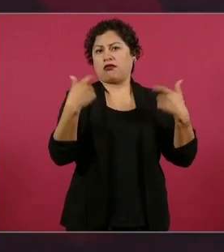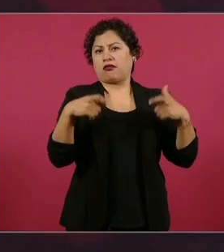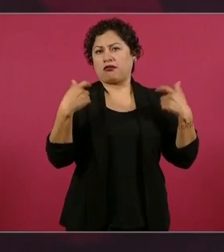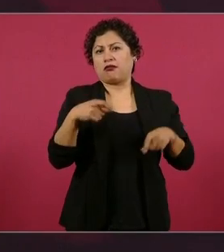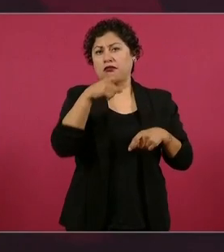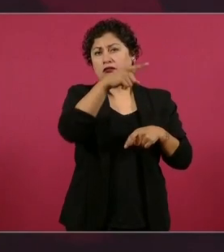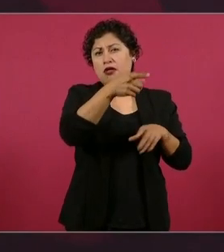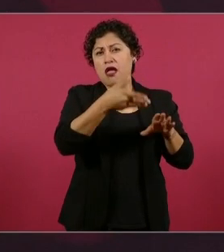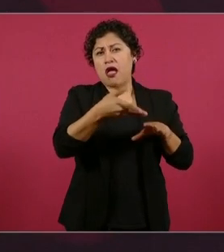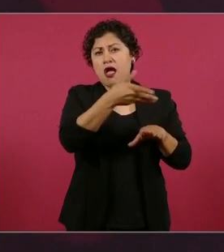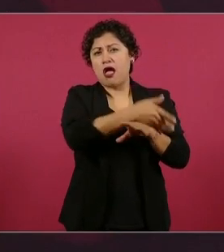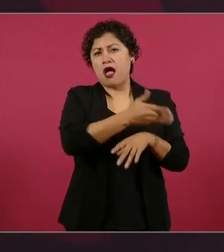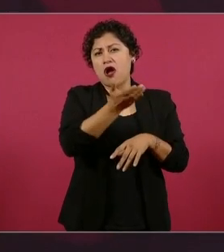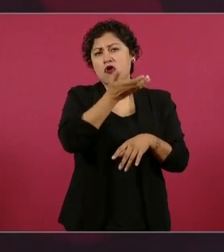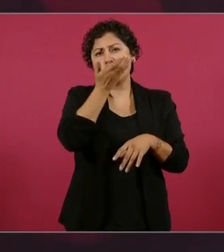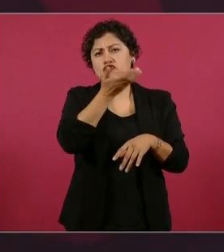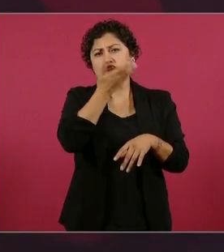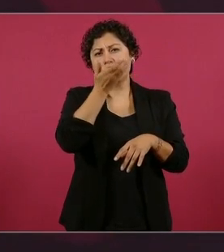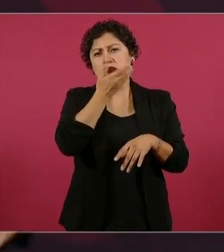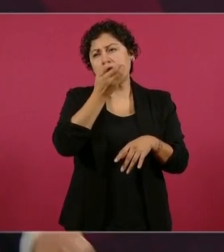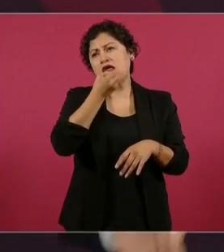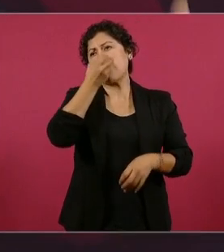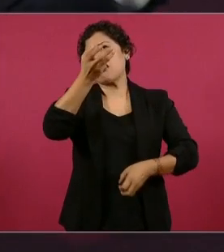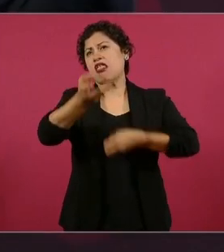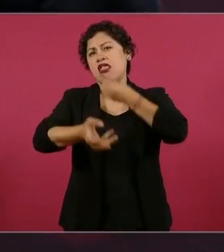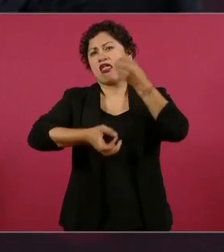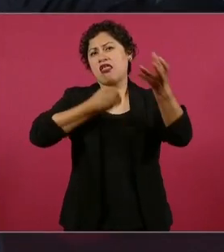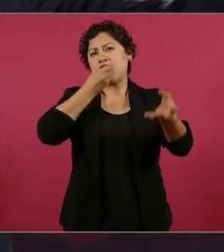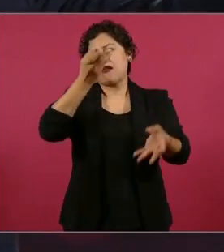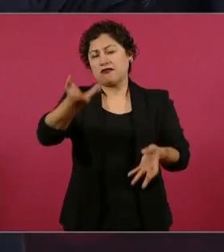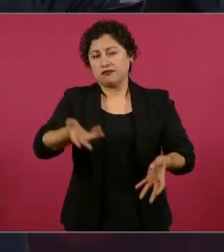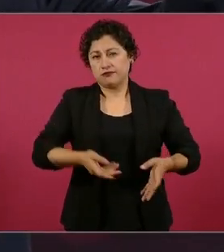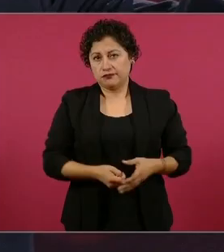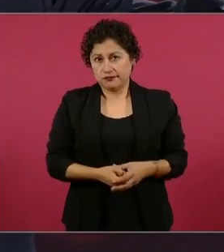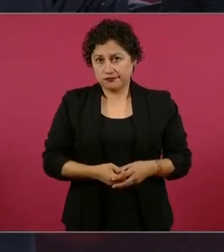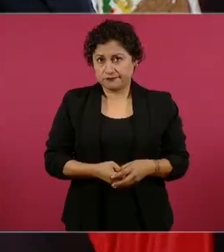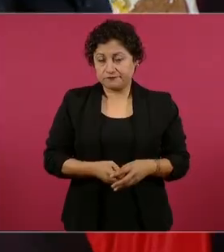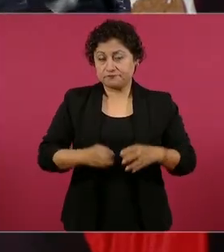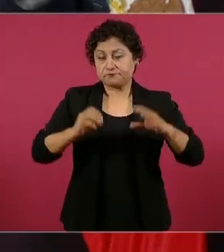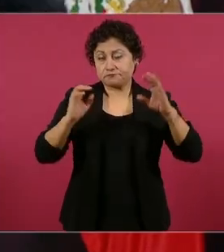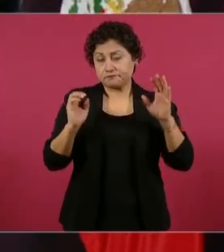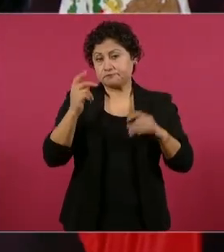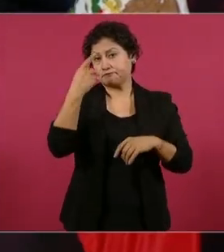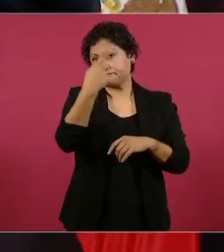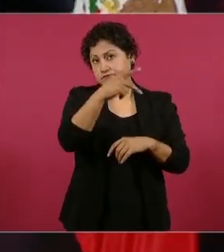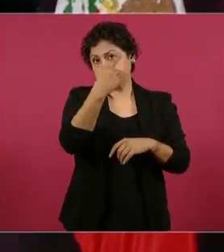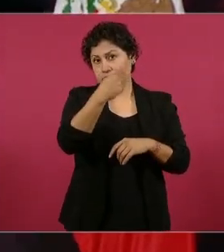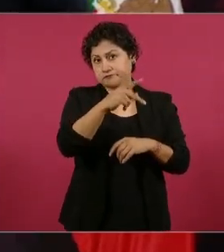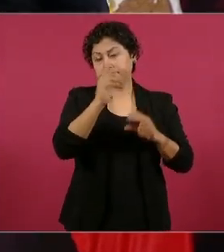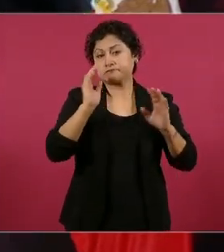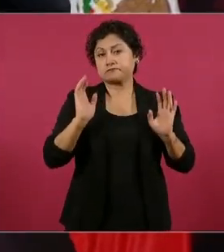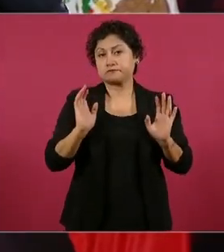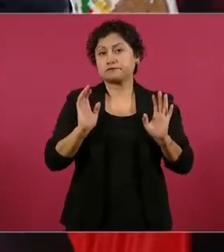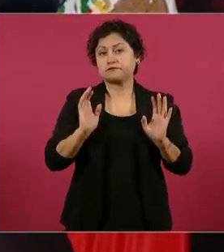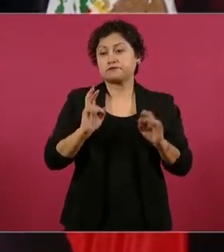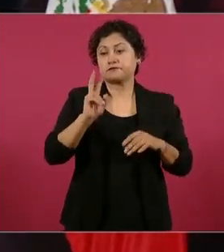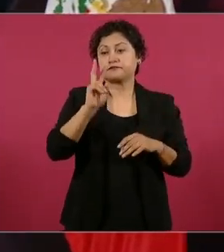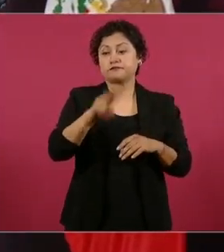acostumbrada a medrar con un subesquema. A ver, nosotros